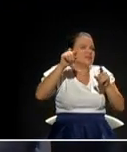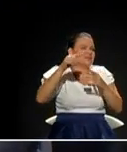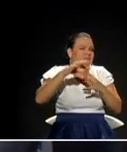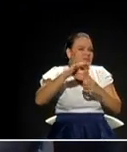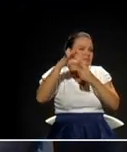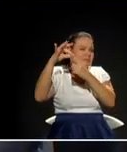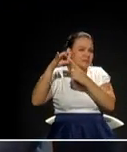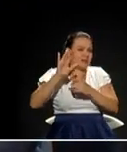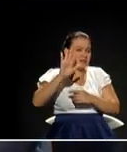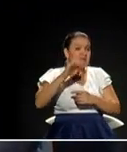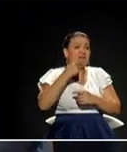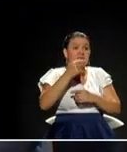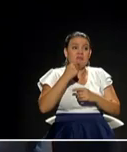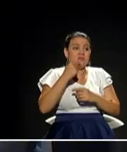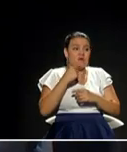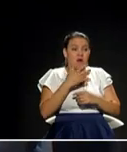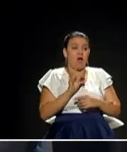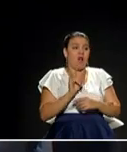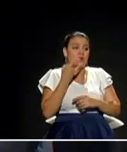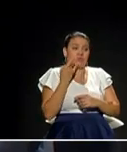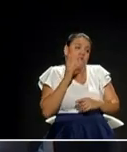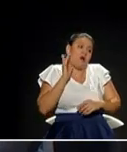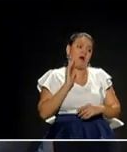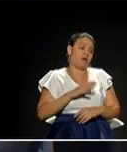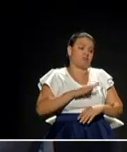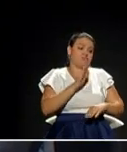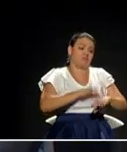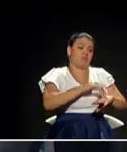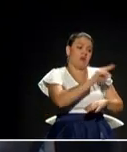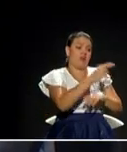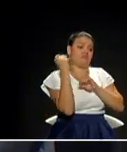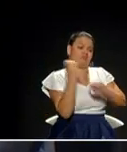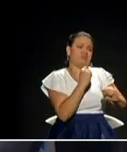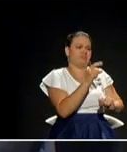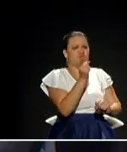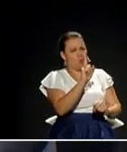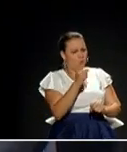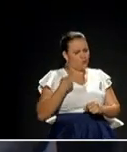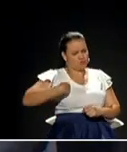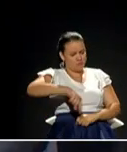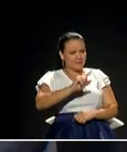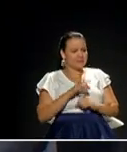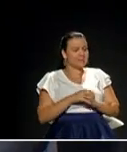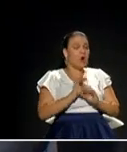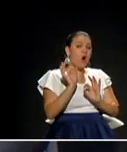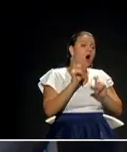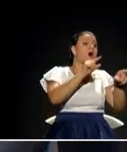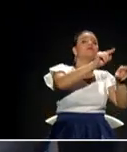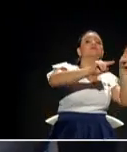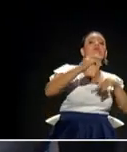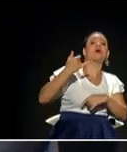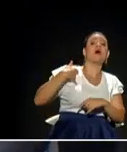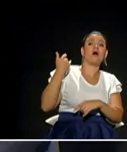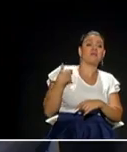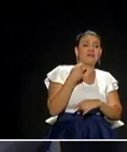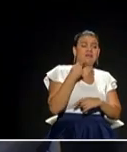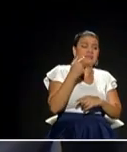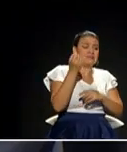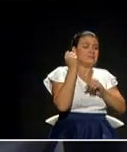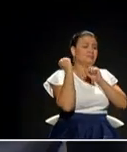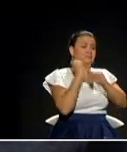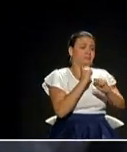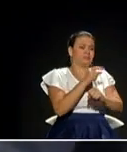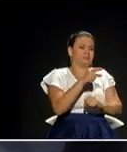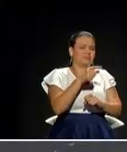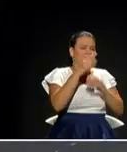de nada justifica el homicidio para reaccionar de manera rápida frente a las amenazas de ciertos jóvenes a los riesgos de ser víctima de homicidio y lo implementar y